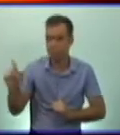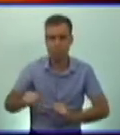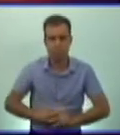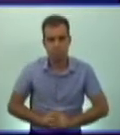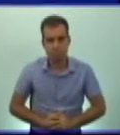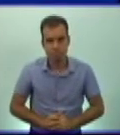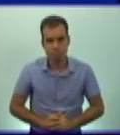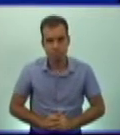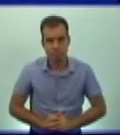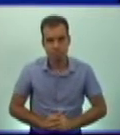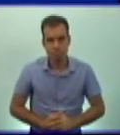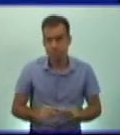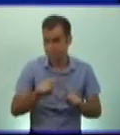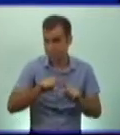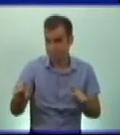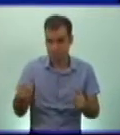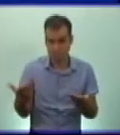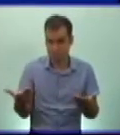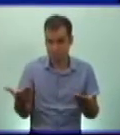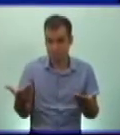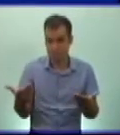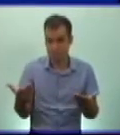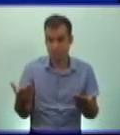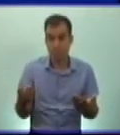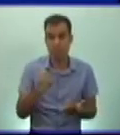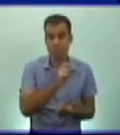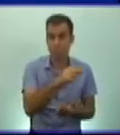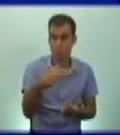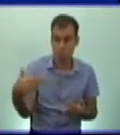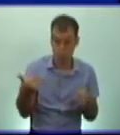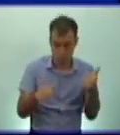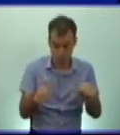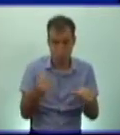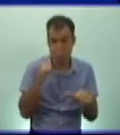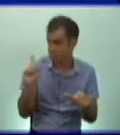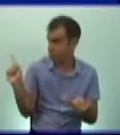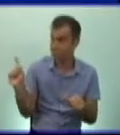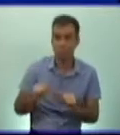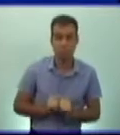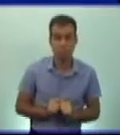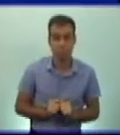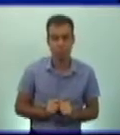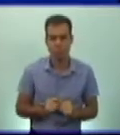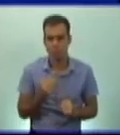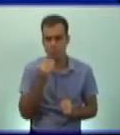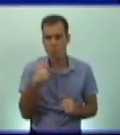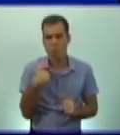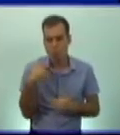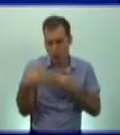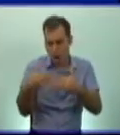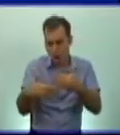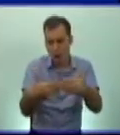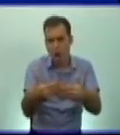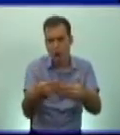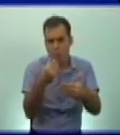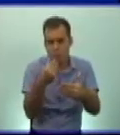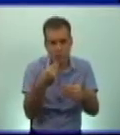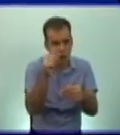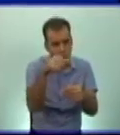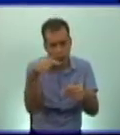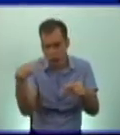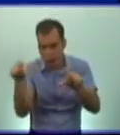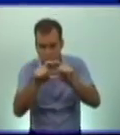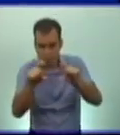Estaremos abordando qué es una ecuación química. Además, veremos qué procedimiento debemos seguir para escribir la ecuación